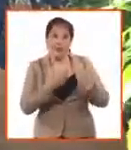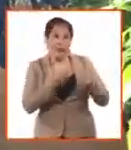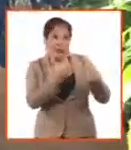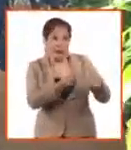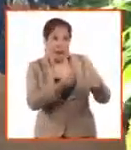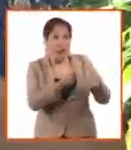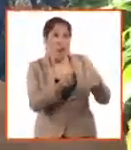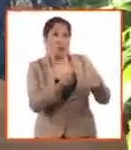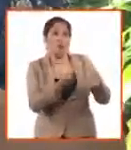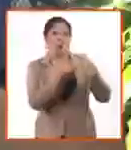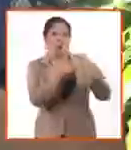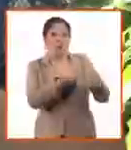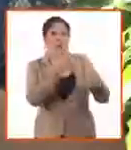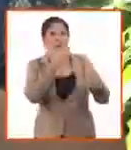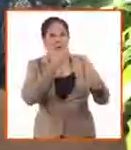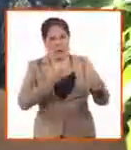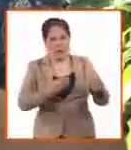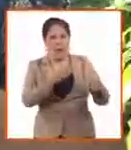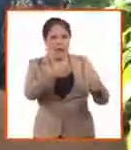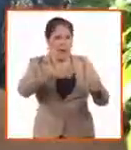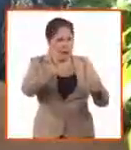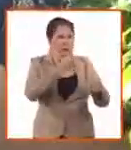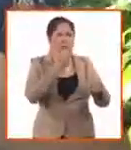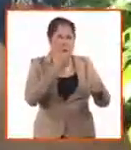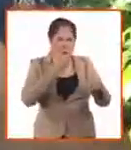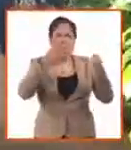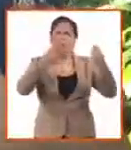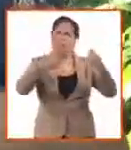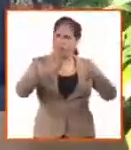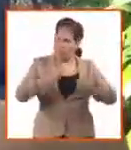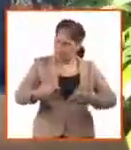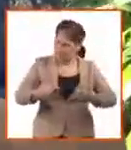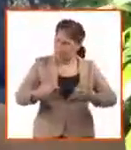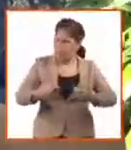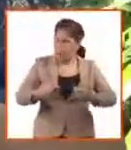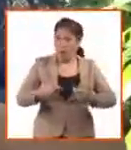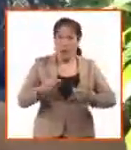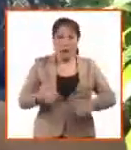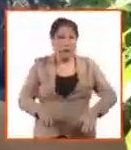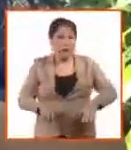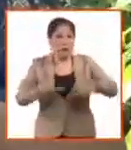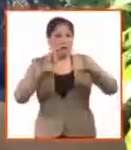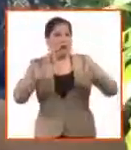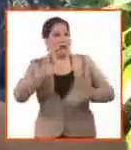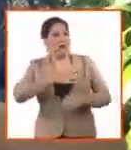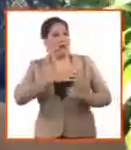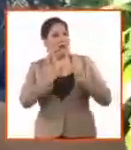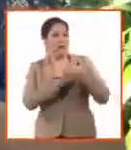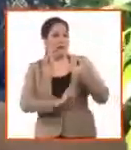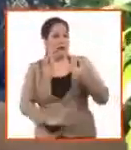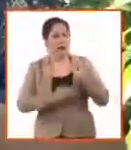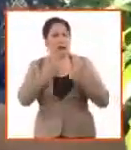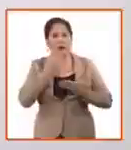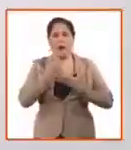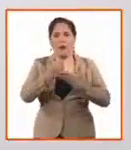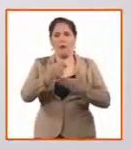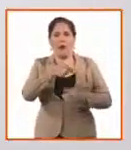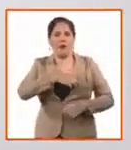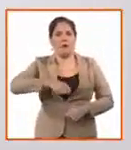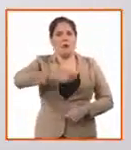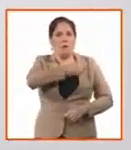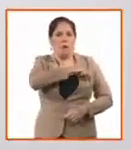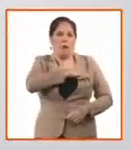que, cultura de decisión, ¿verdad?, para que crezcan en ese sentido y puedan ayudar más a la